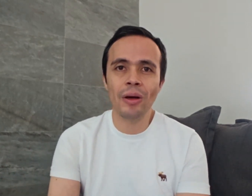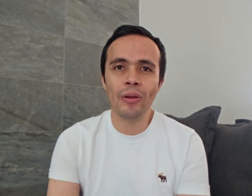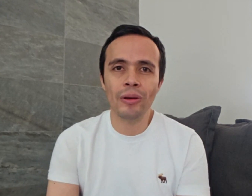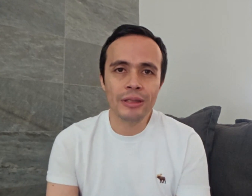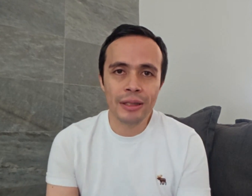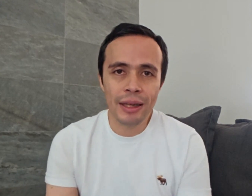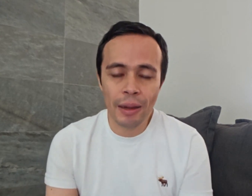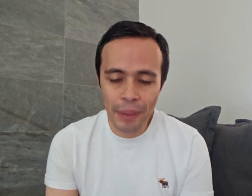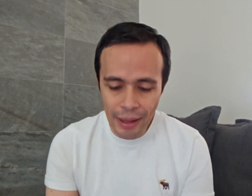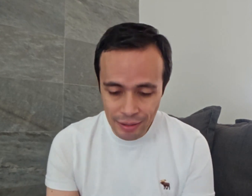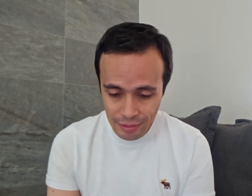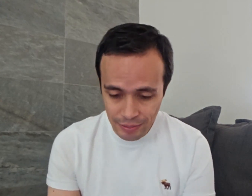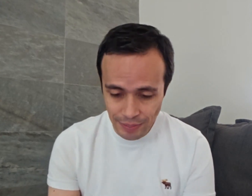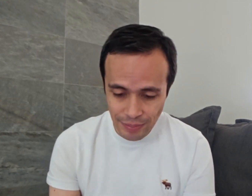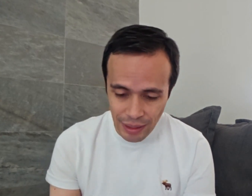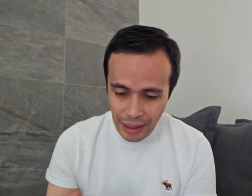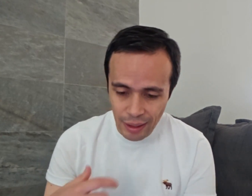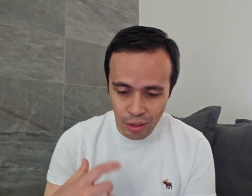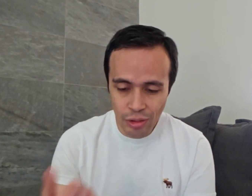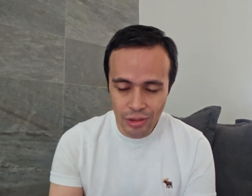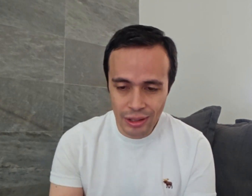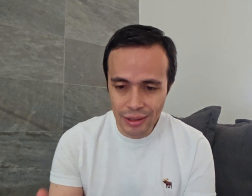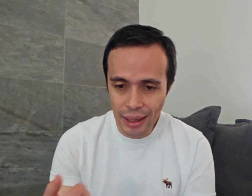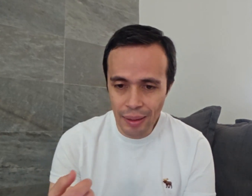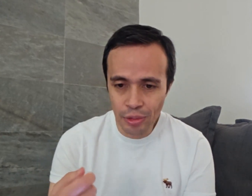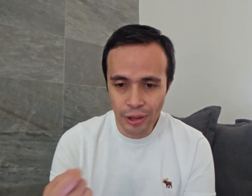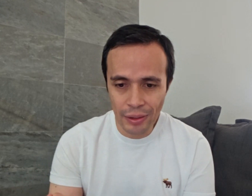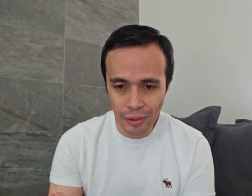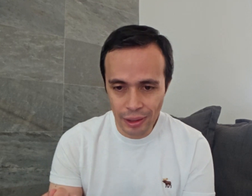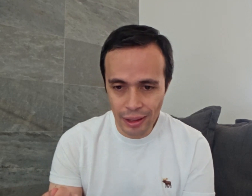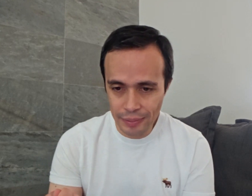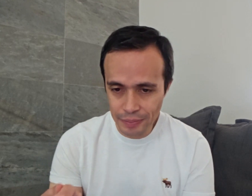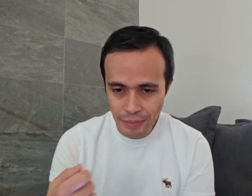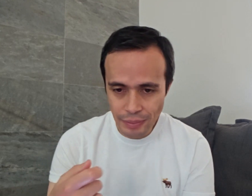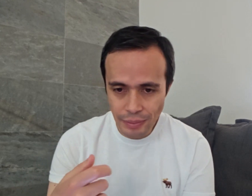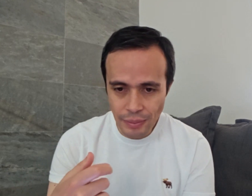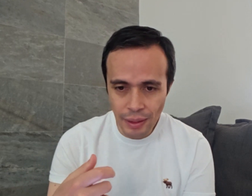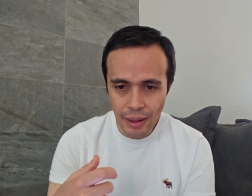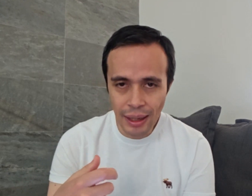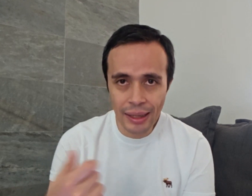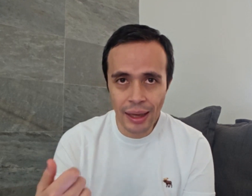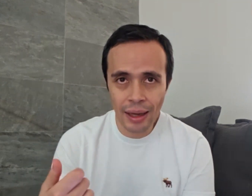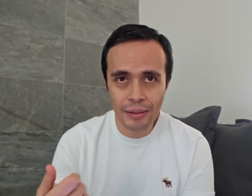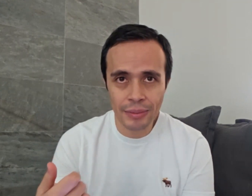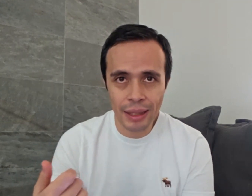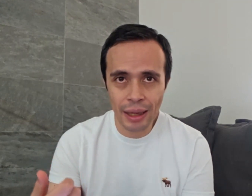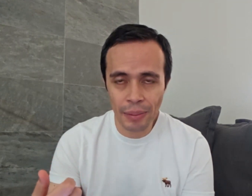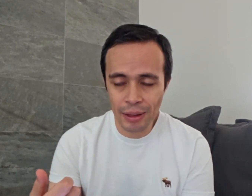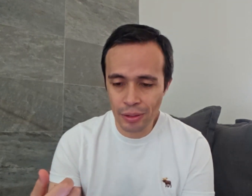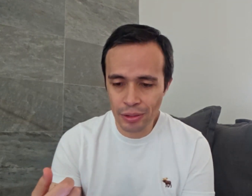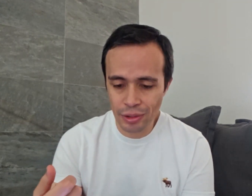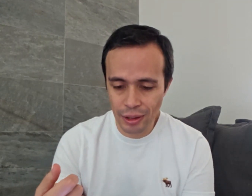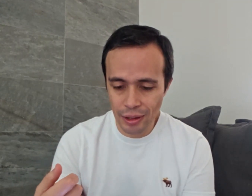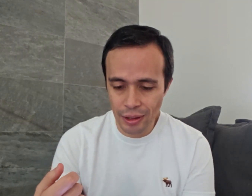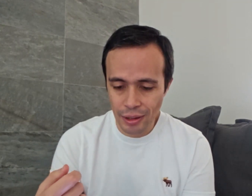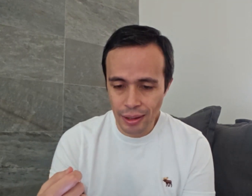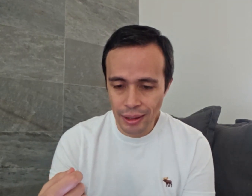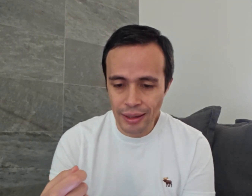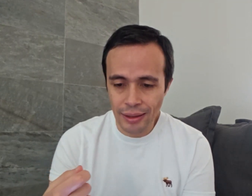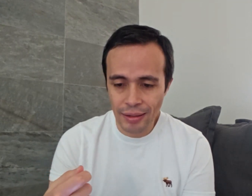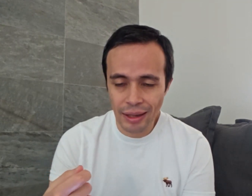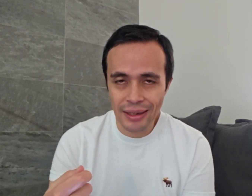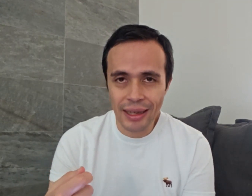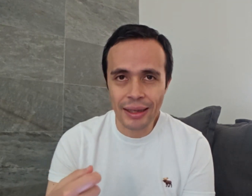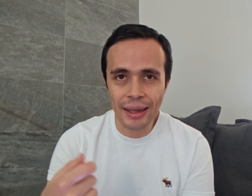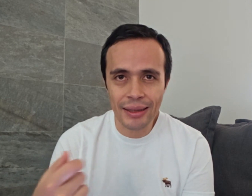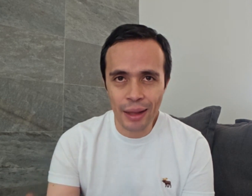bienestar en todo el país. E incluso se está buscando que haya medicamentos